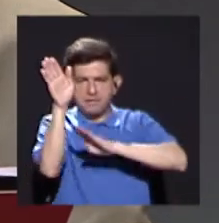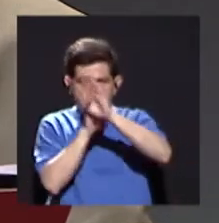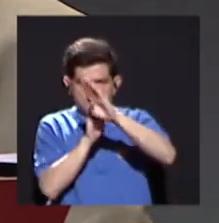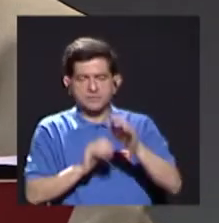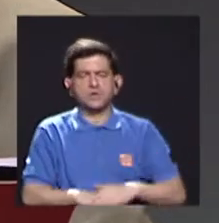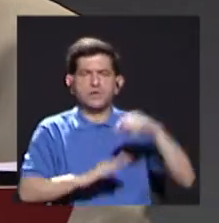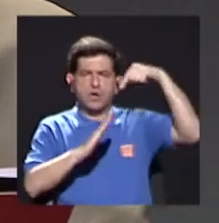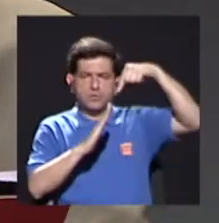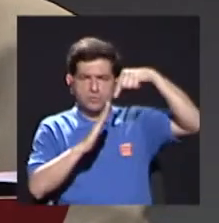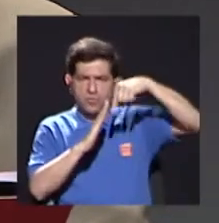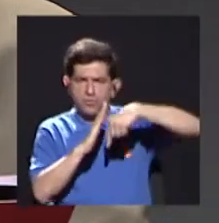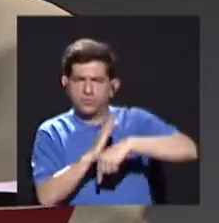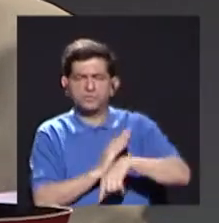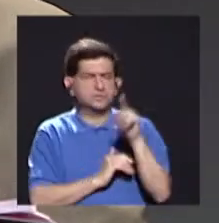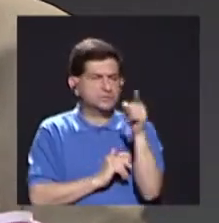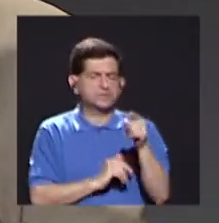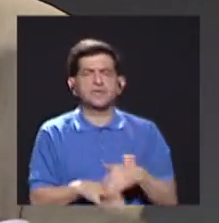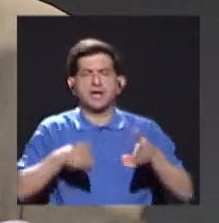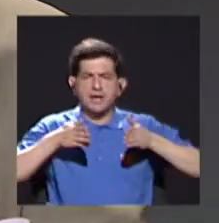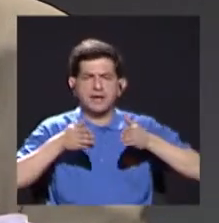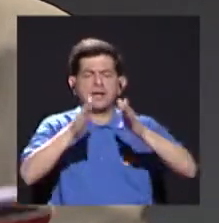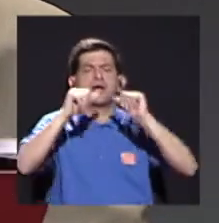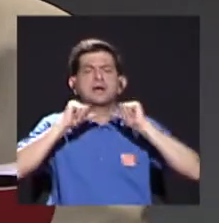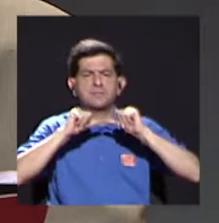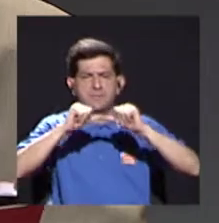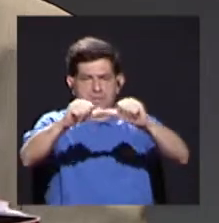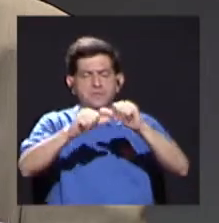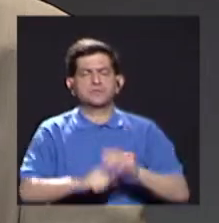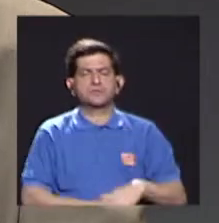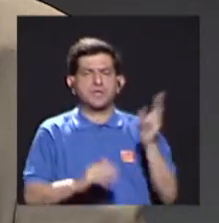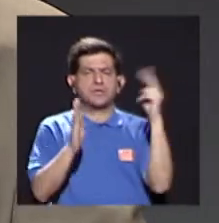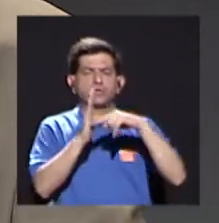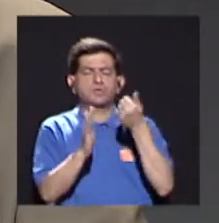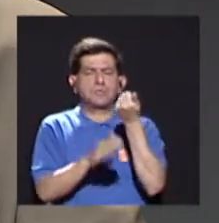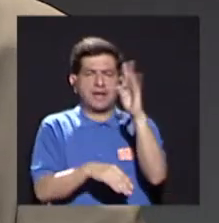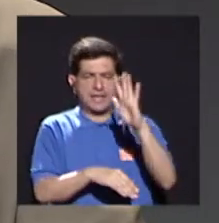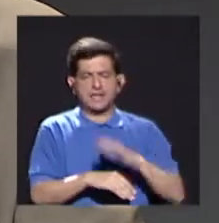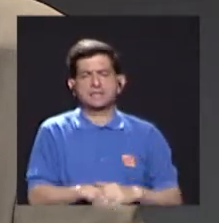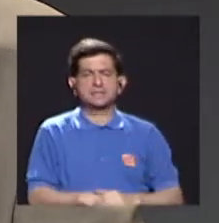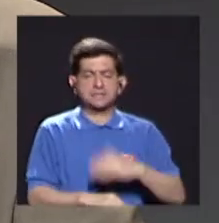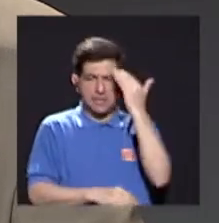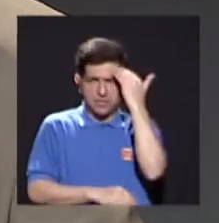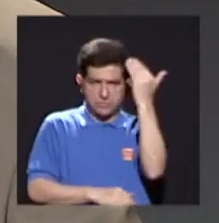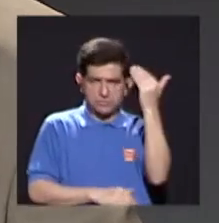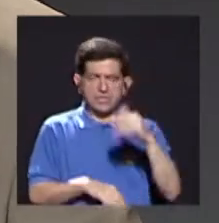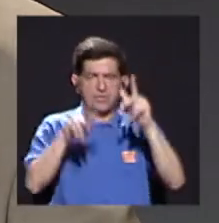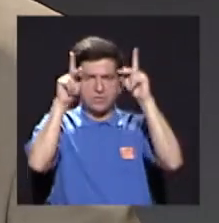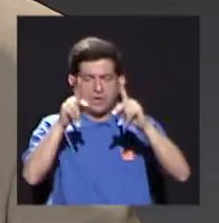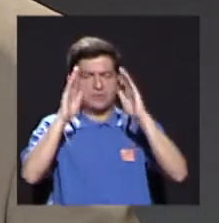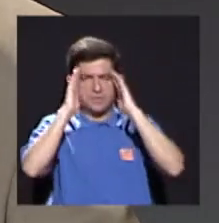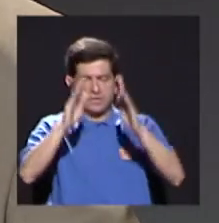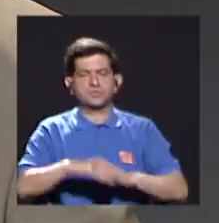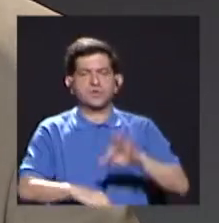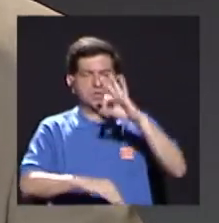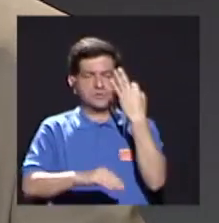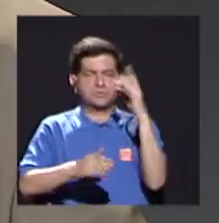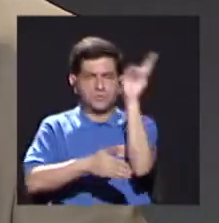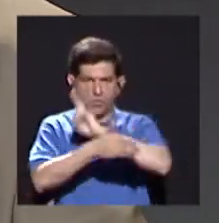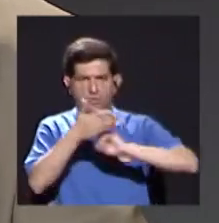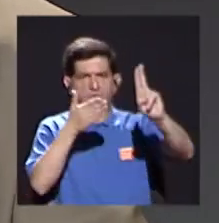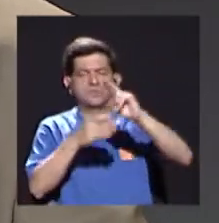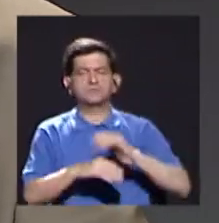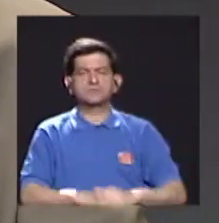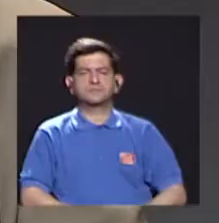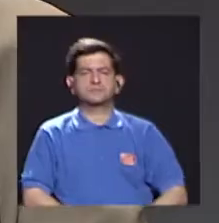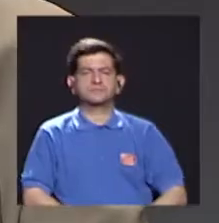profundizaremos con él la ruta que pretende seguir en el 2015 un saludo a quien nos siguen por los medios universitarios